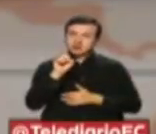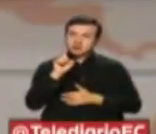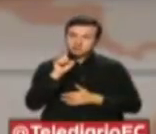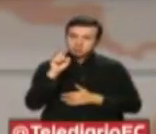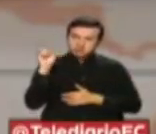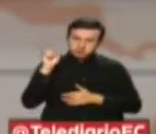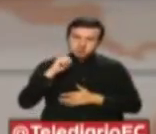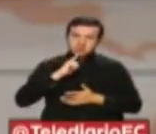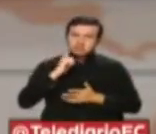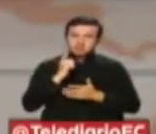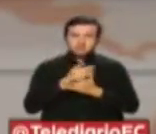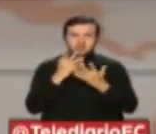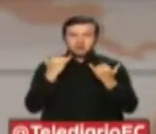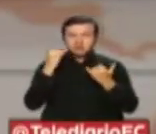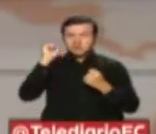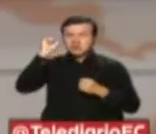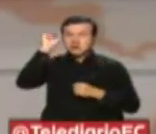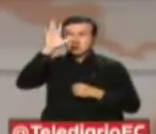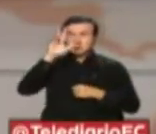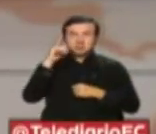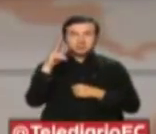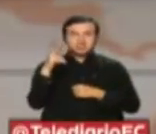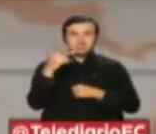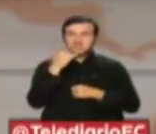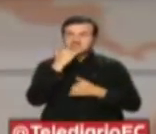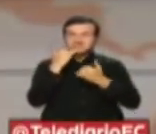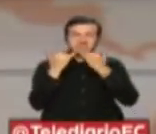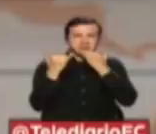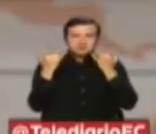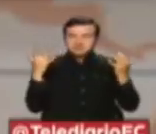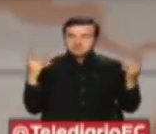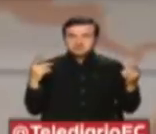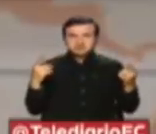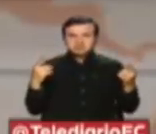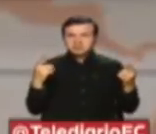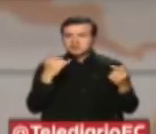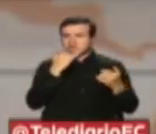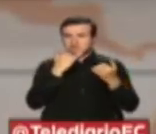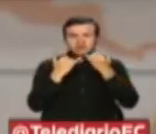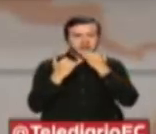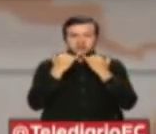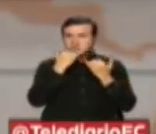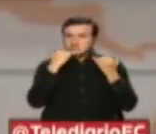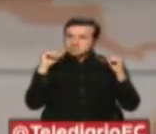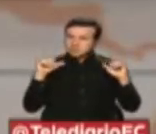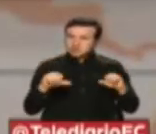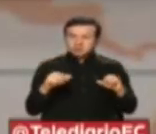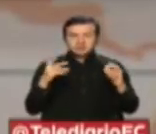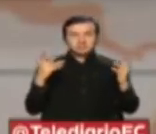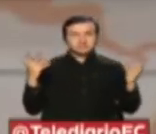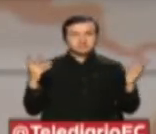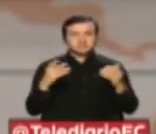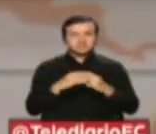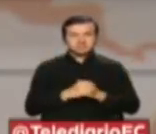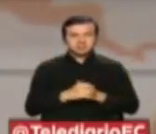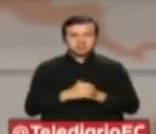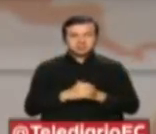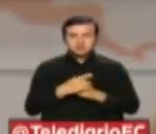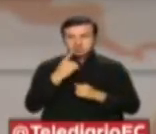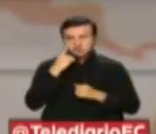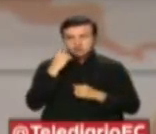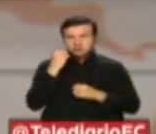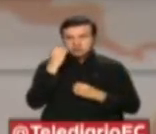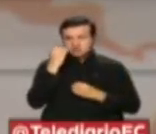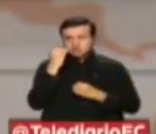hoy tener que sacar un vídeo totalmente absurdo totalmente irresponsable donde no está rindiendo